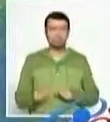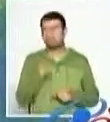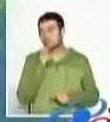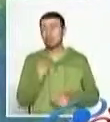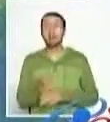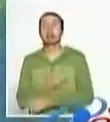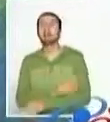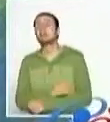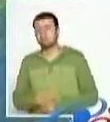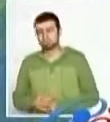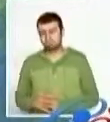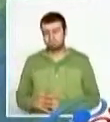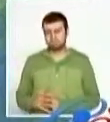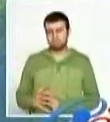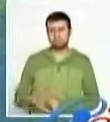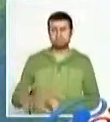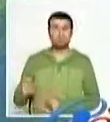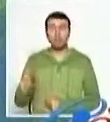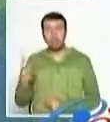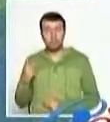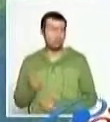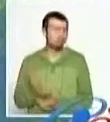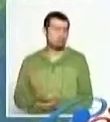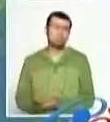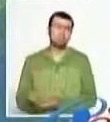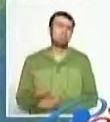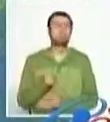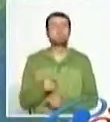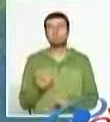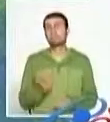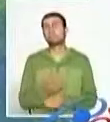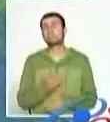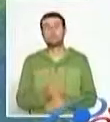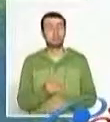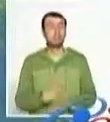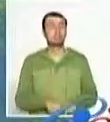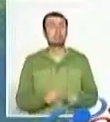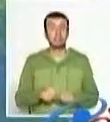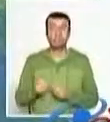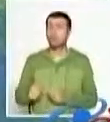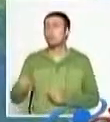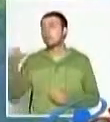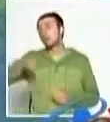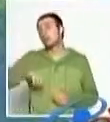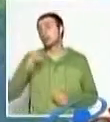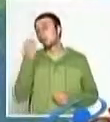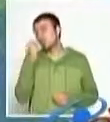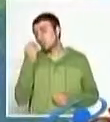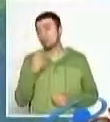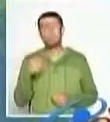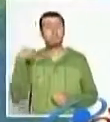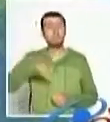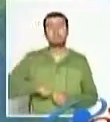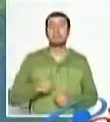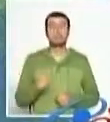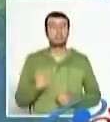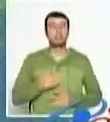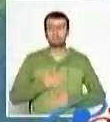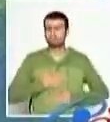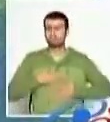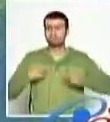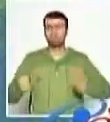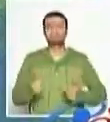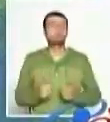inflamatorios crónicos, cuando ha habido procesos tóxicos, mala alimentación,